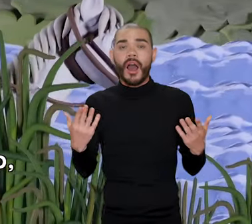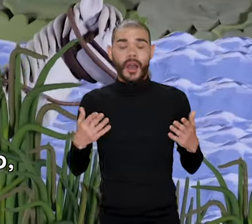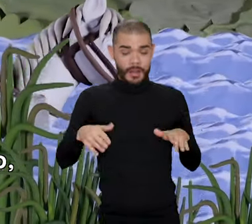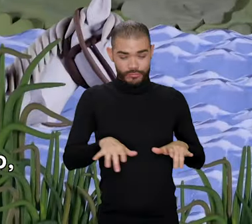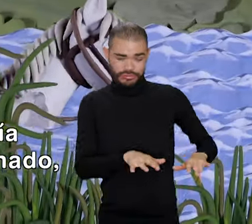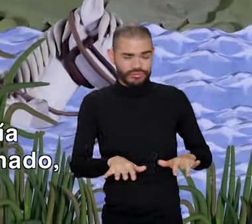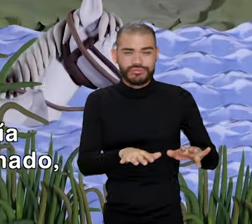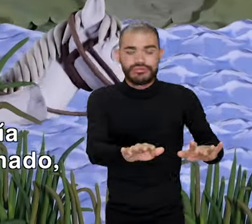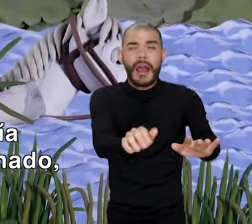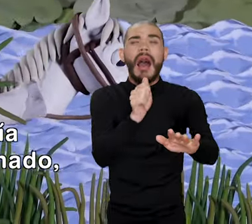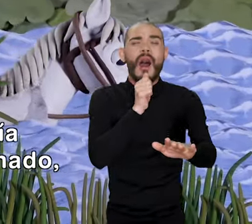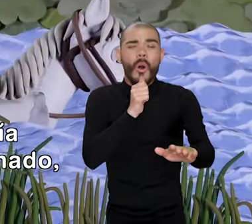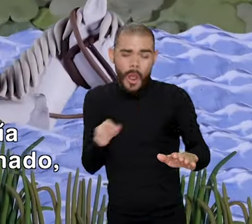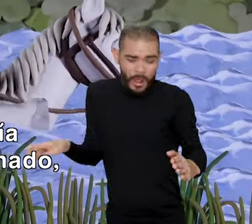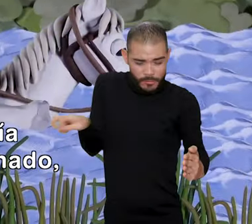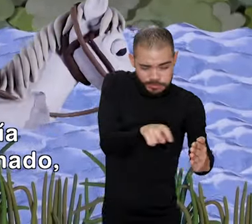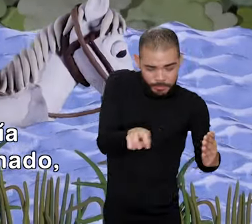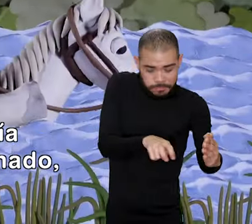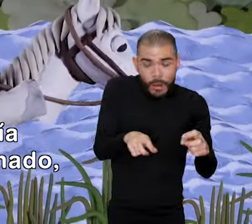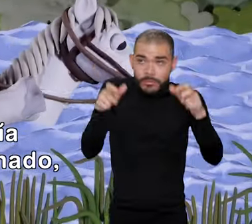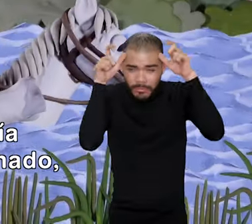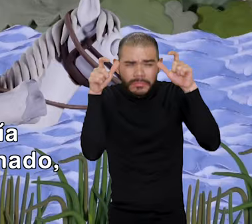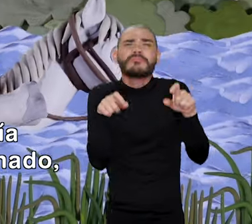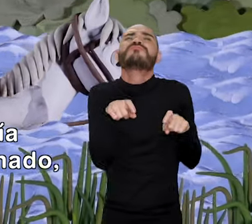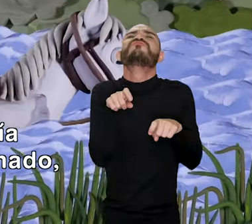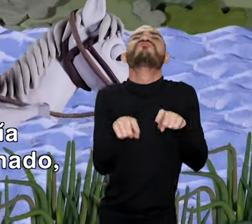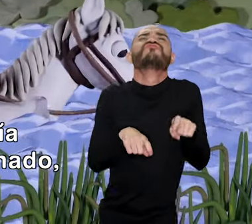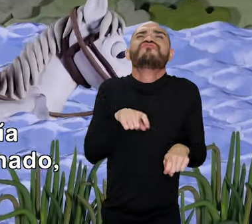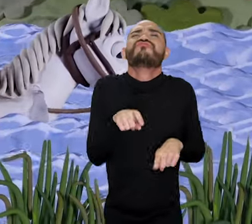del cabrestero, con el que éste conseguía hacerse